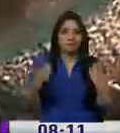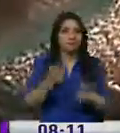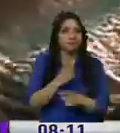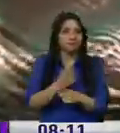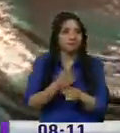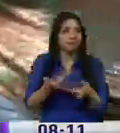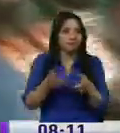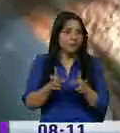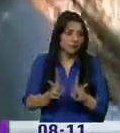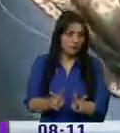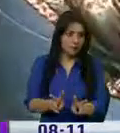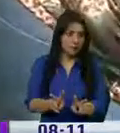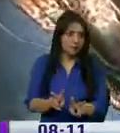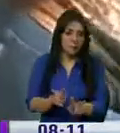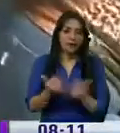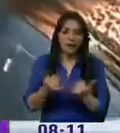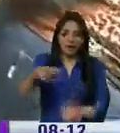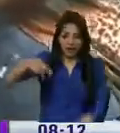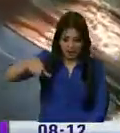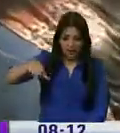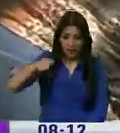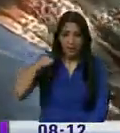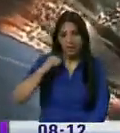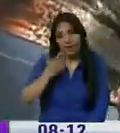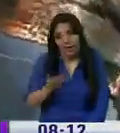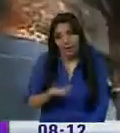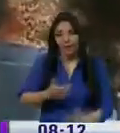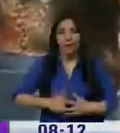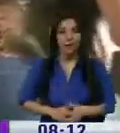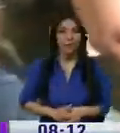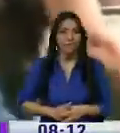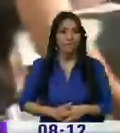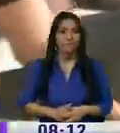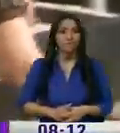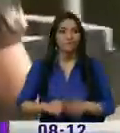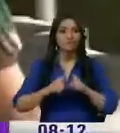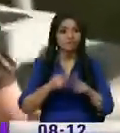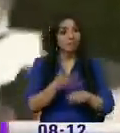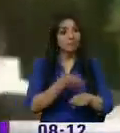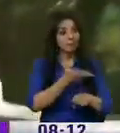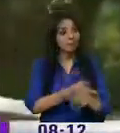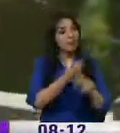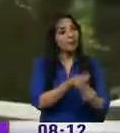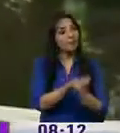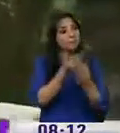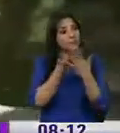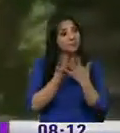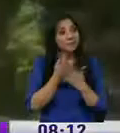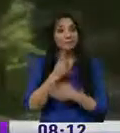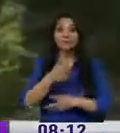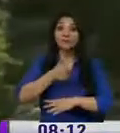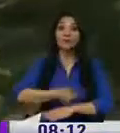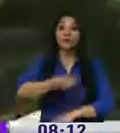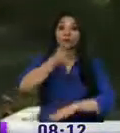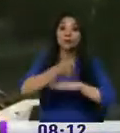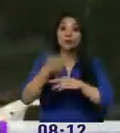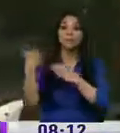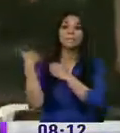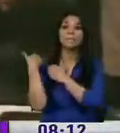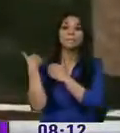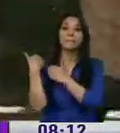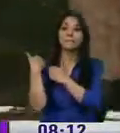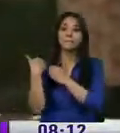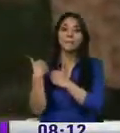eso se debe atribuir que en estos momentos si tienen agua sin embargo señora usted me comentado y me decía que las autoridades competentes